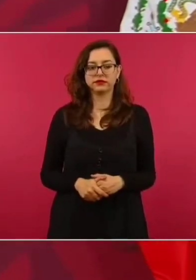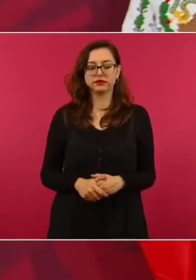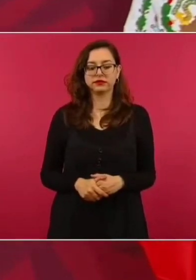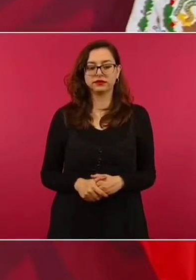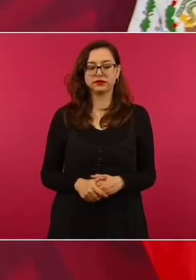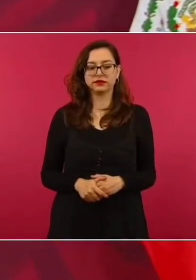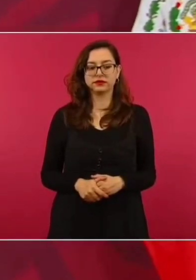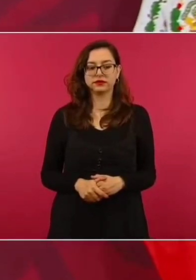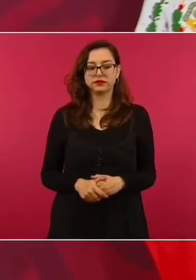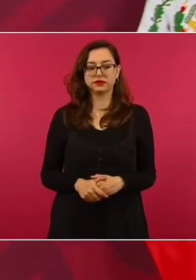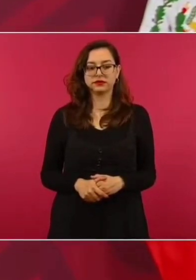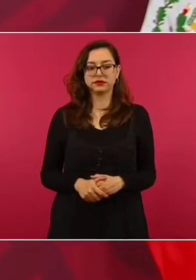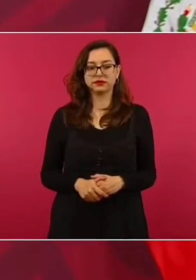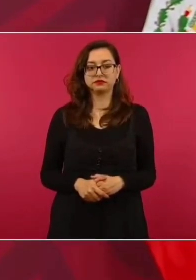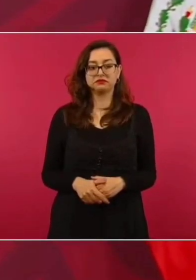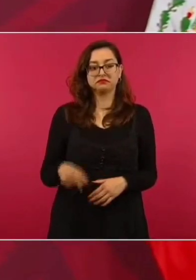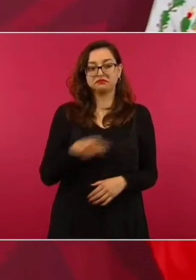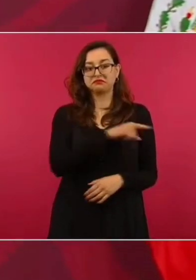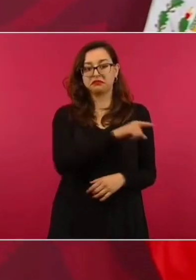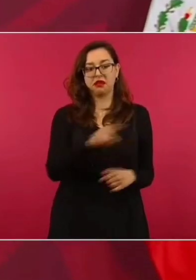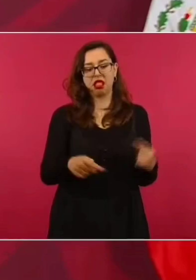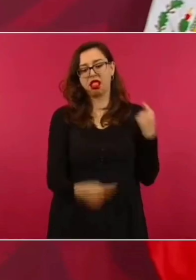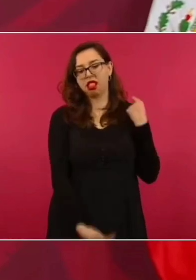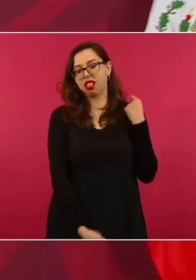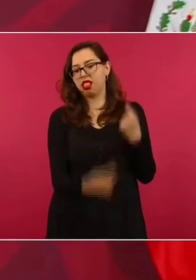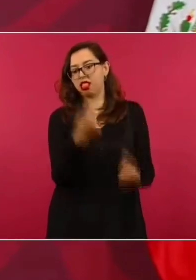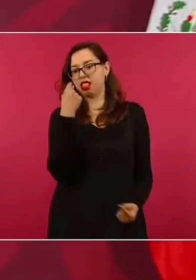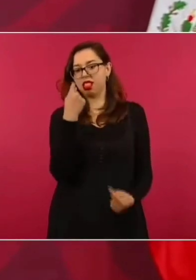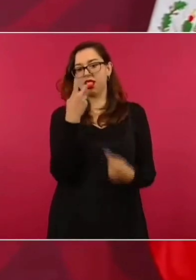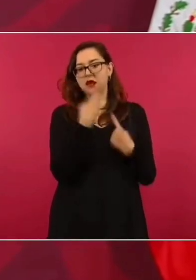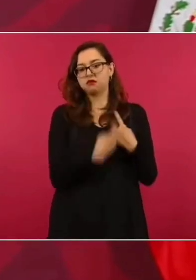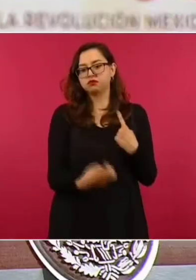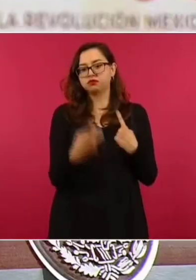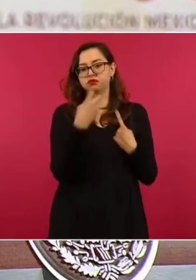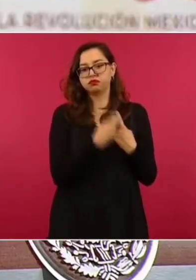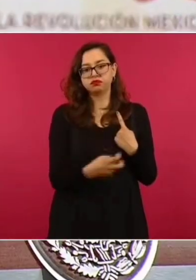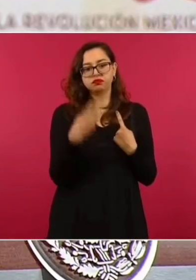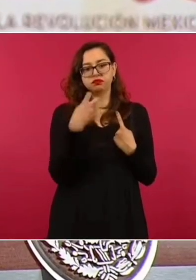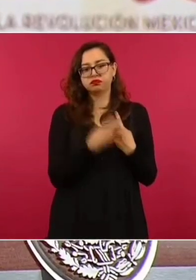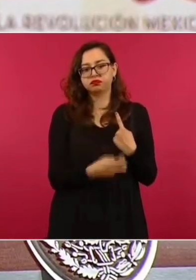decir lo que quieran. Pero mire.